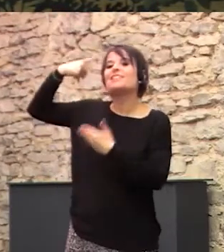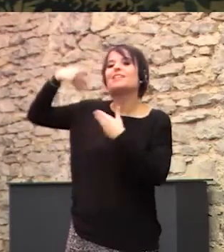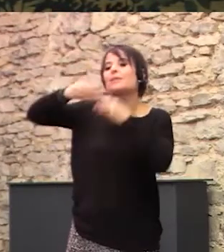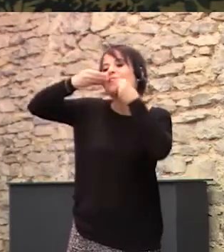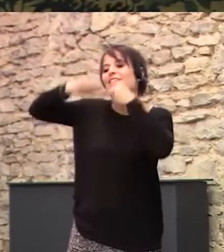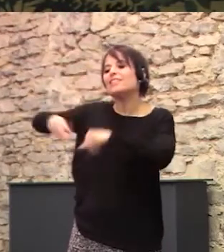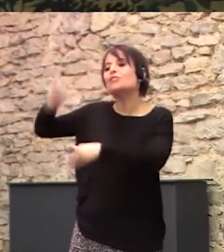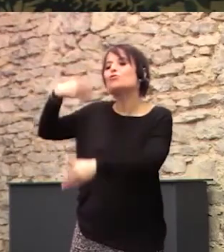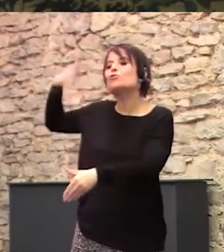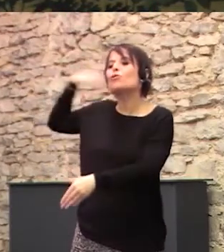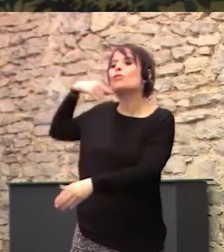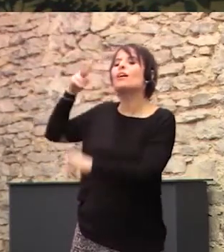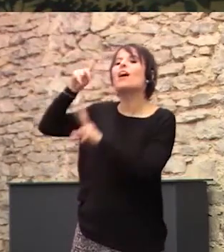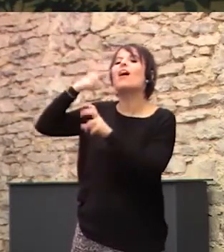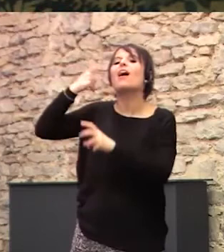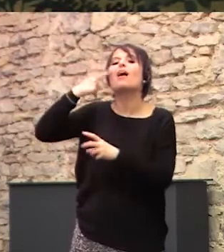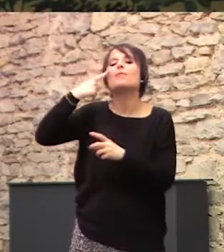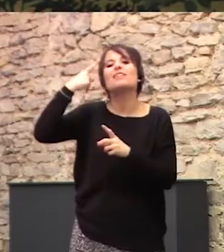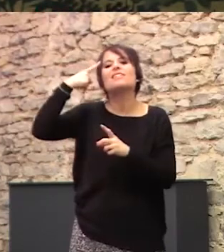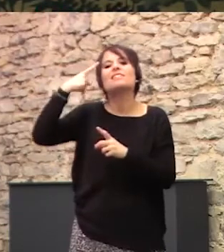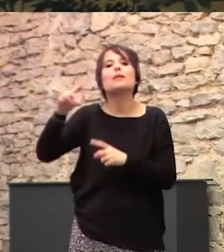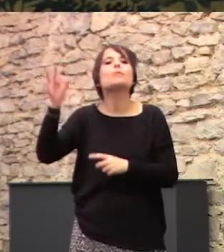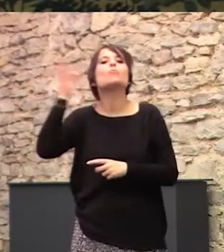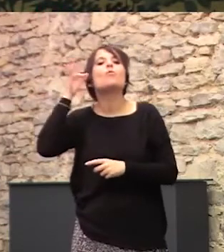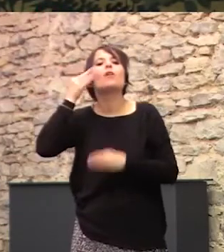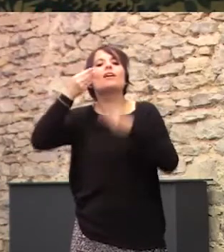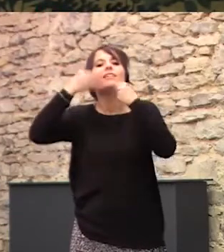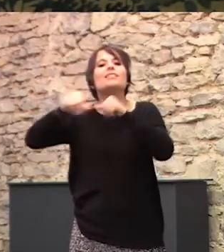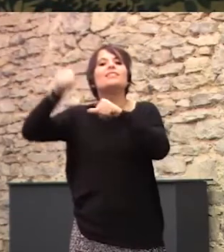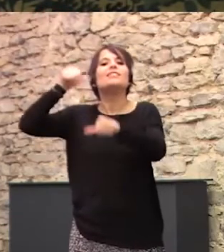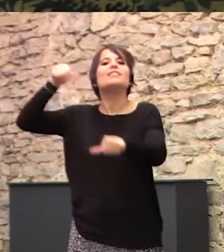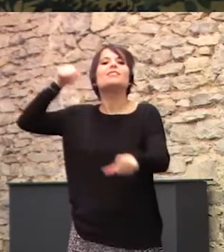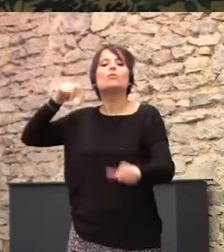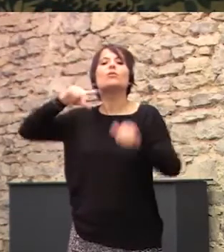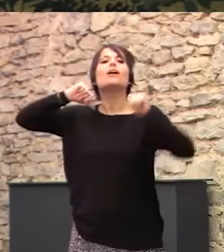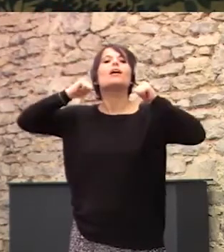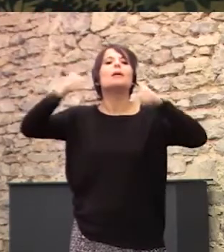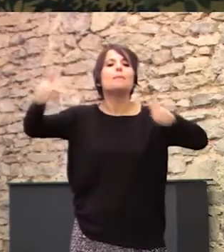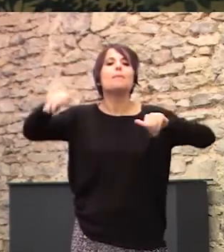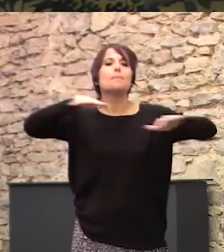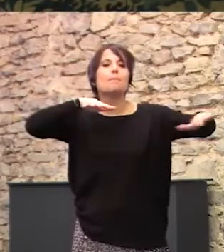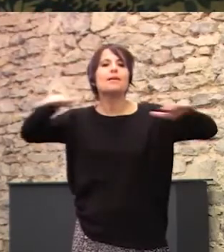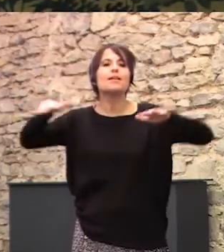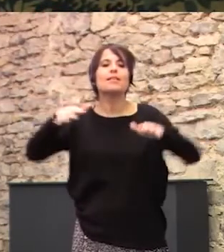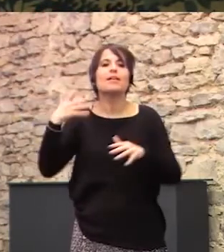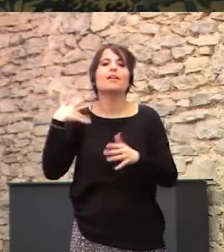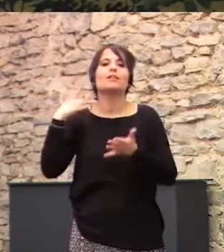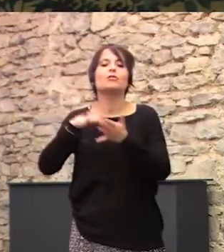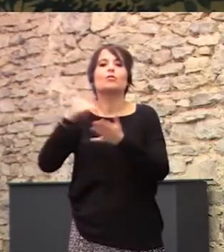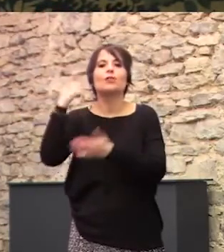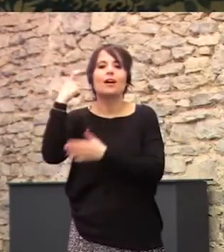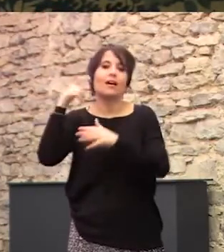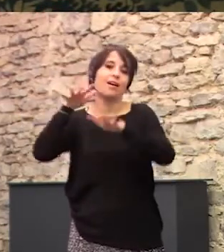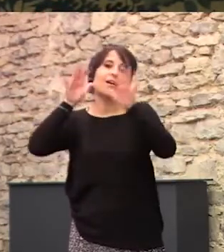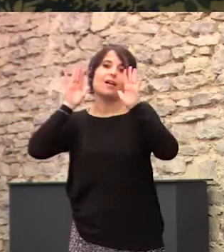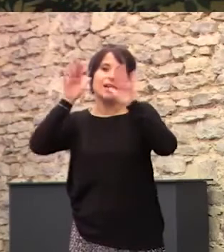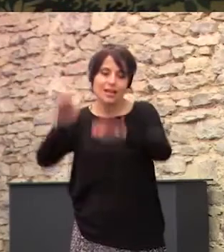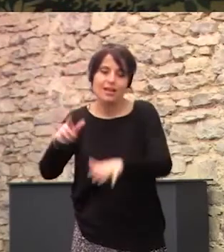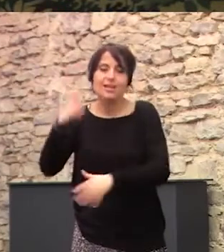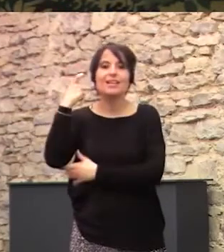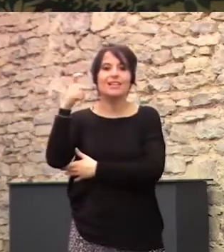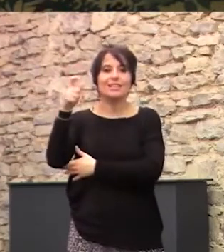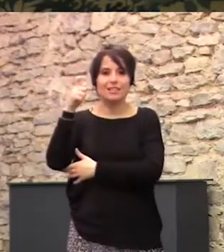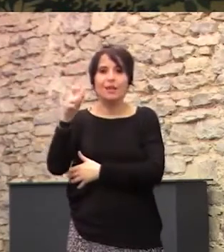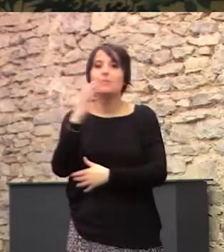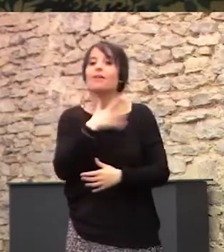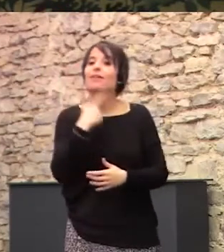el estatus y el papel que desempeñaron las mujeres en los primeros tiempos del Islam. Es decir, más allá de conocer todos los